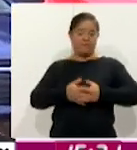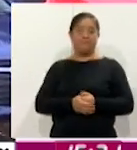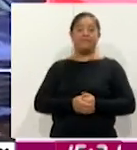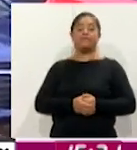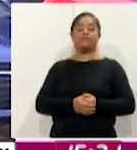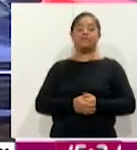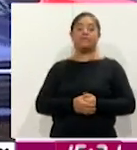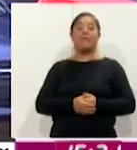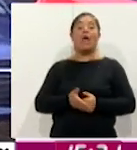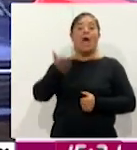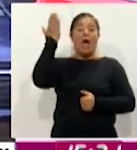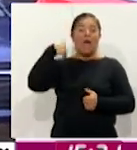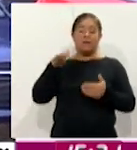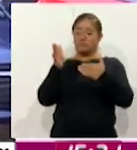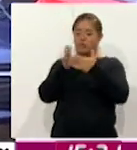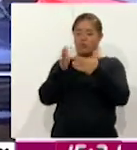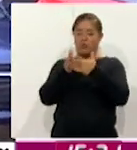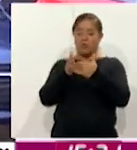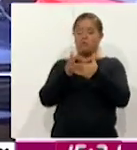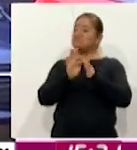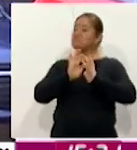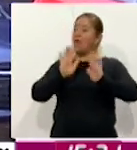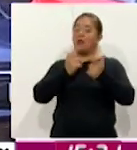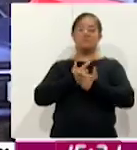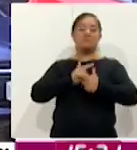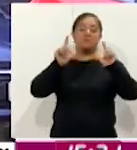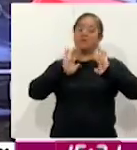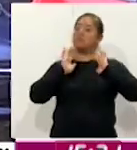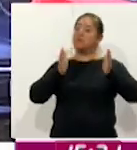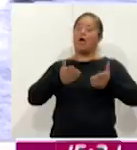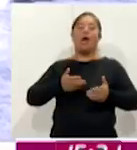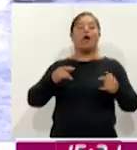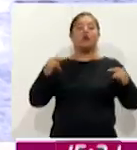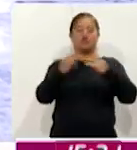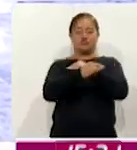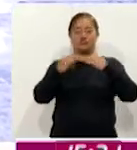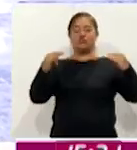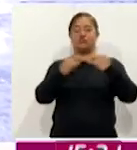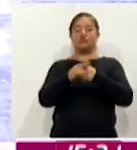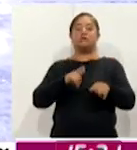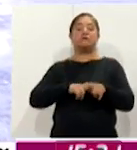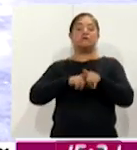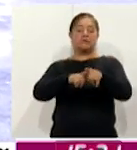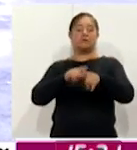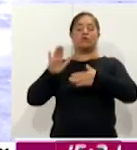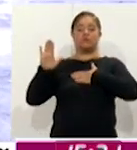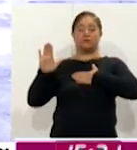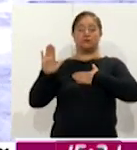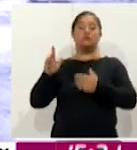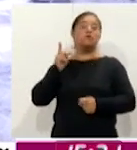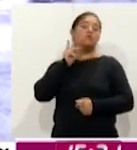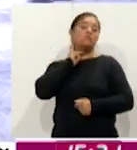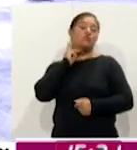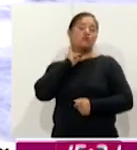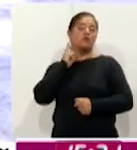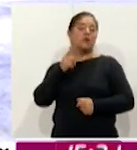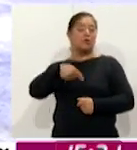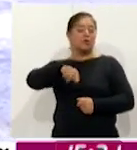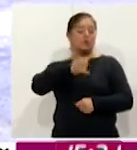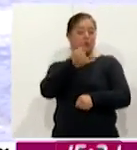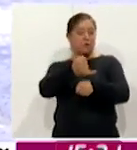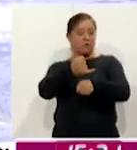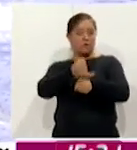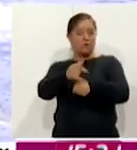accesos que se habían mantenido bloqueados fueron liberados y se mantiene el compromiso por parte de la Procuraduría de atender